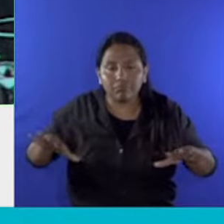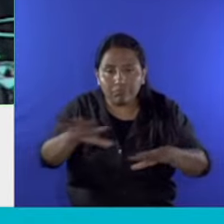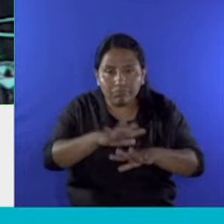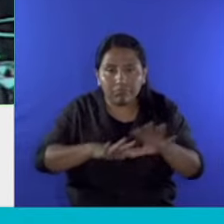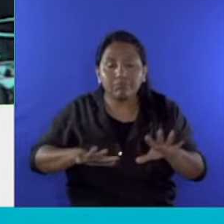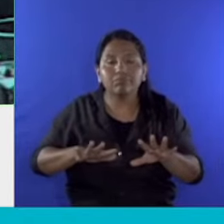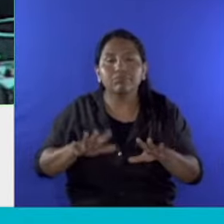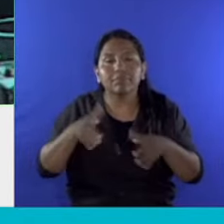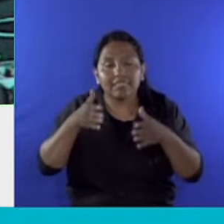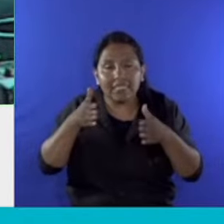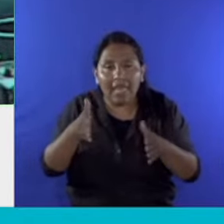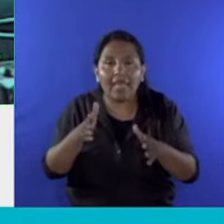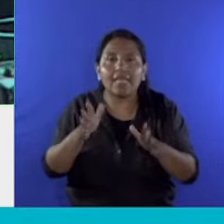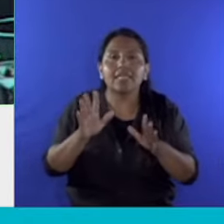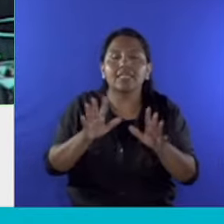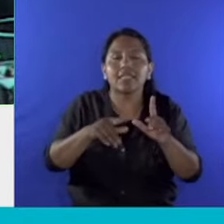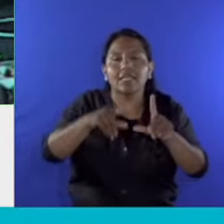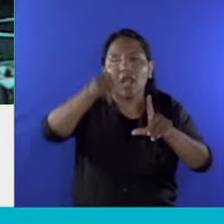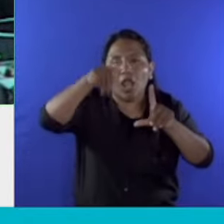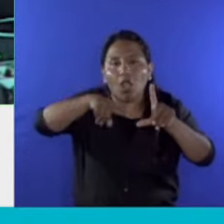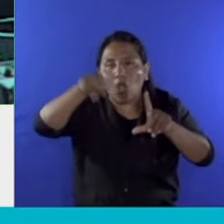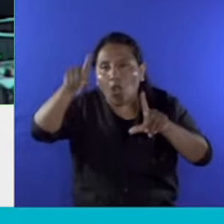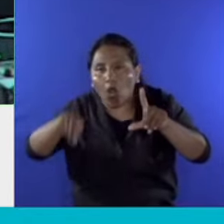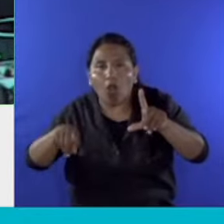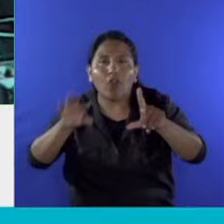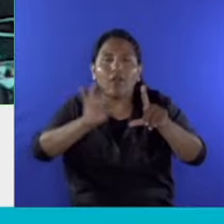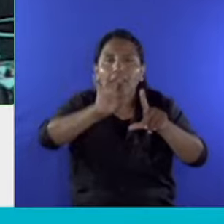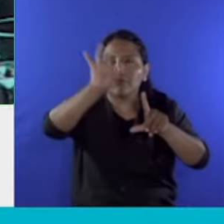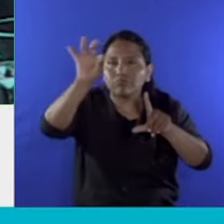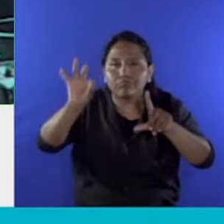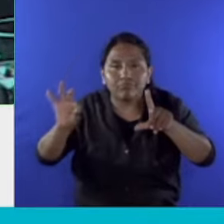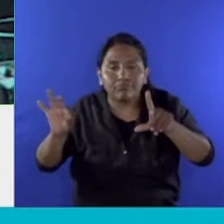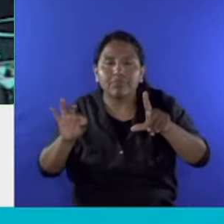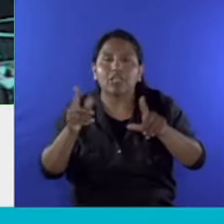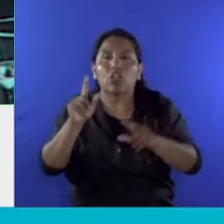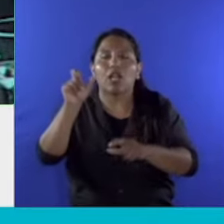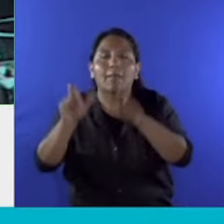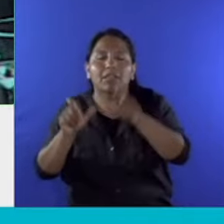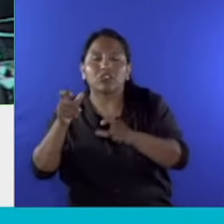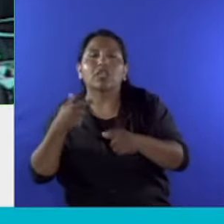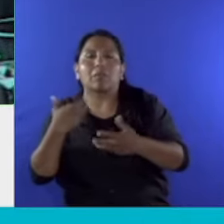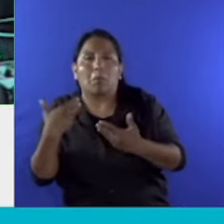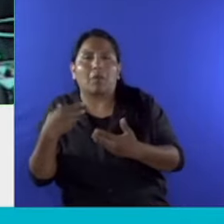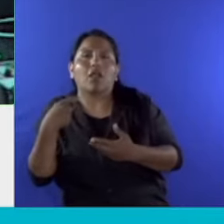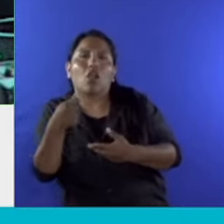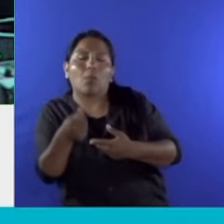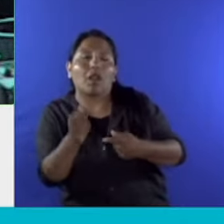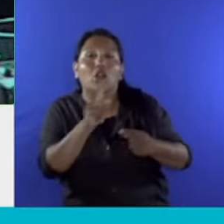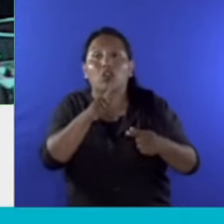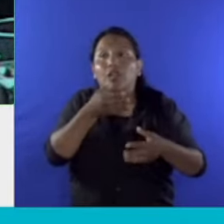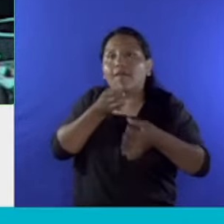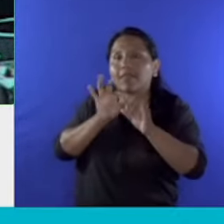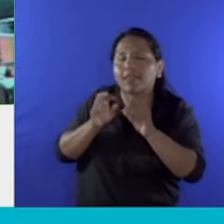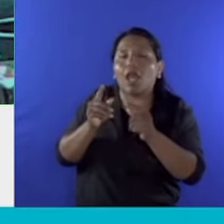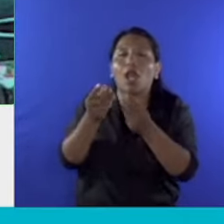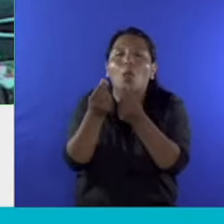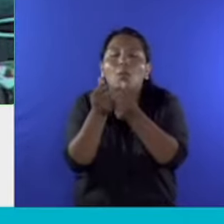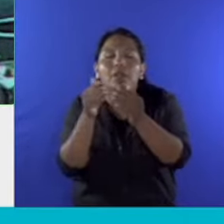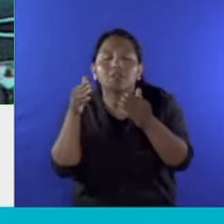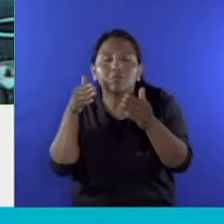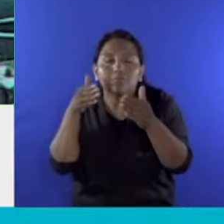Y allí se establece el corte de las curvas en las abscisas y en las ordenadas entre los que están dispuestos a comprar y los que están dispuestos a vender a un precio